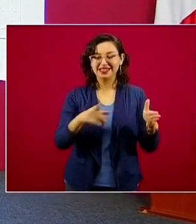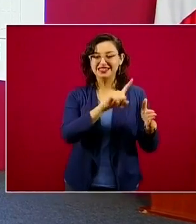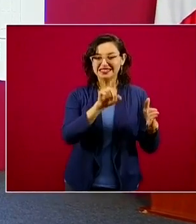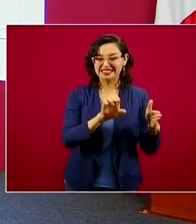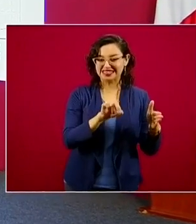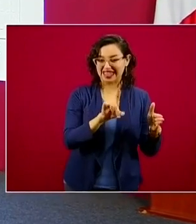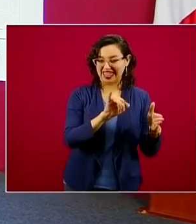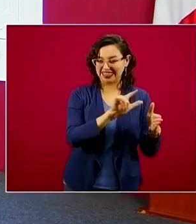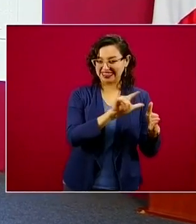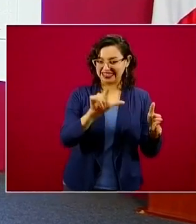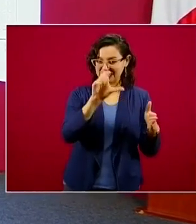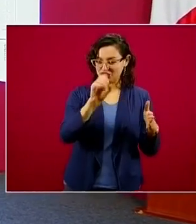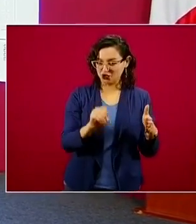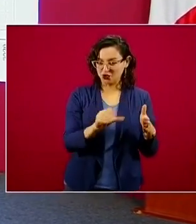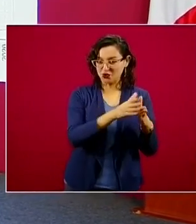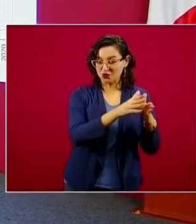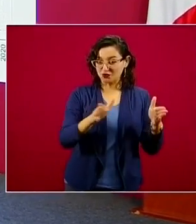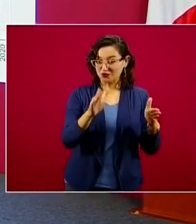cayó